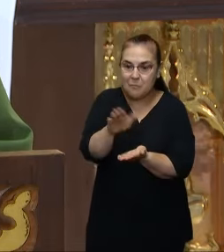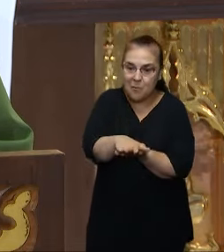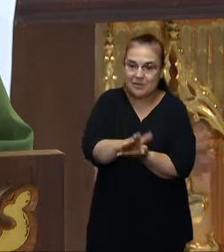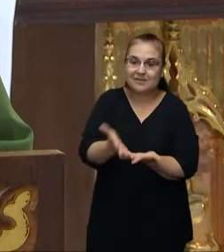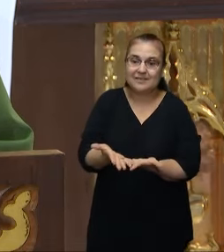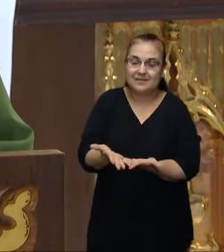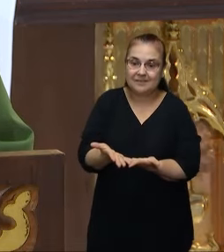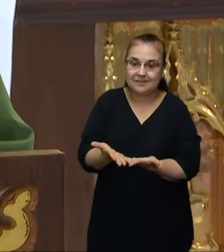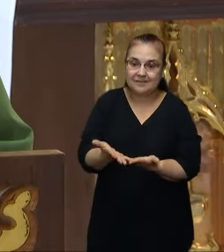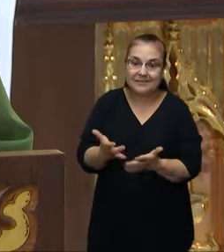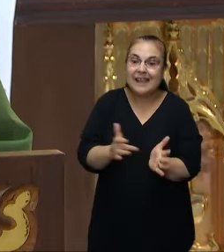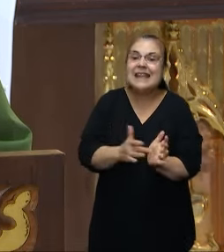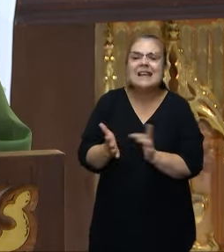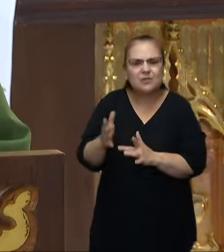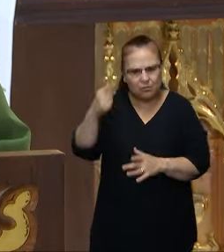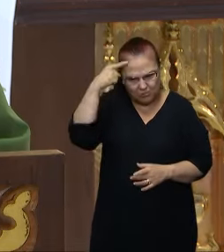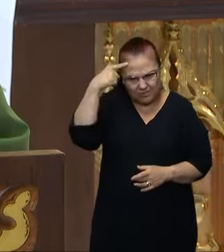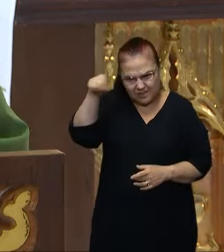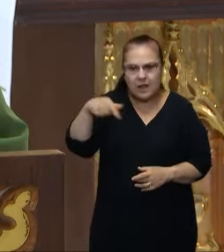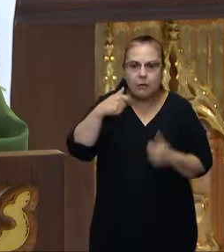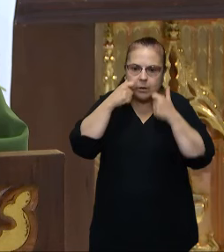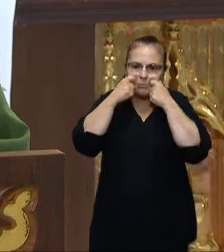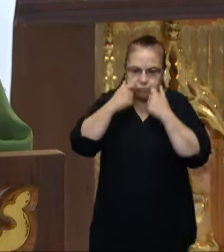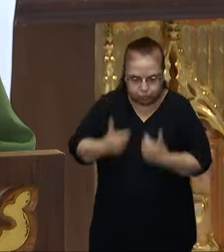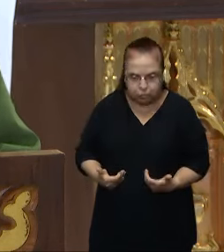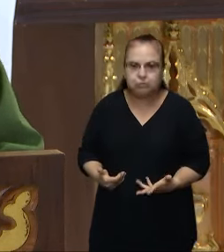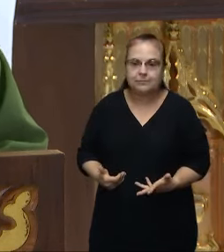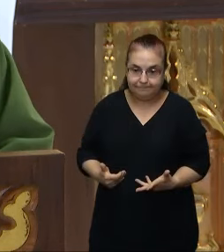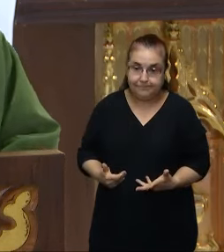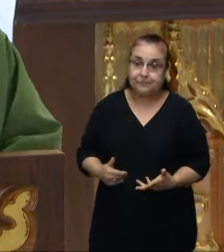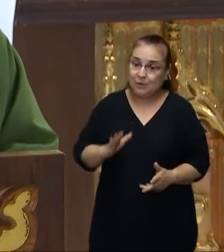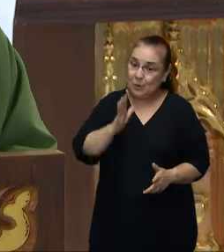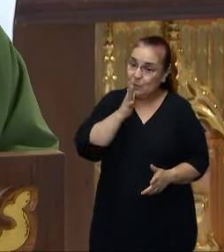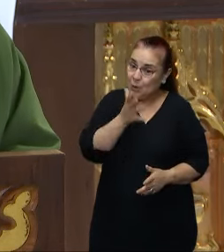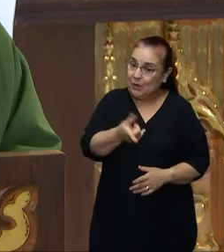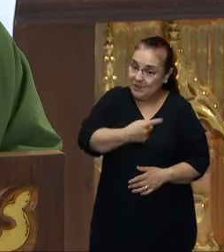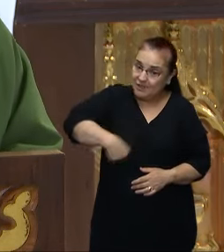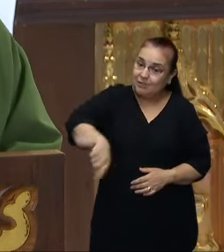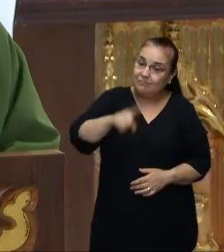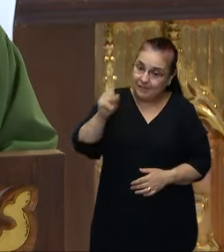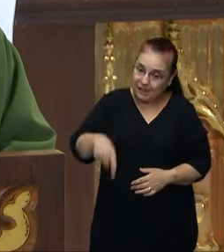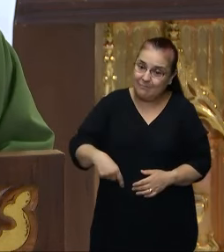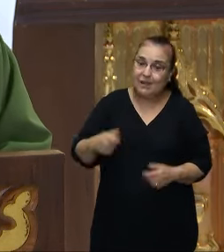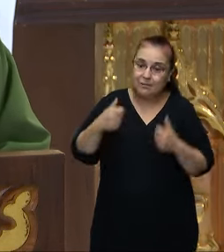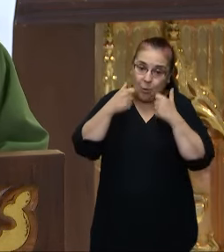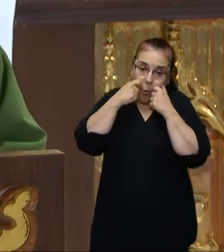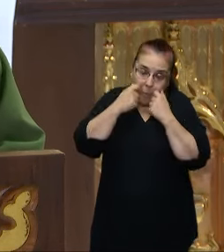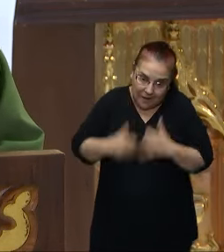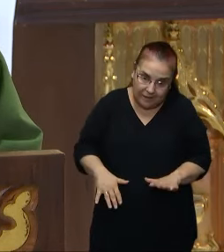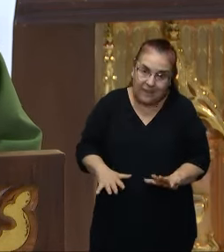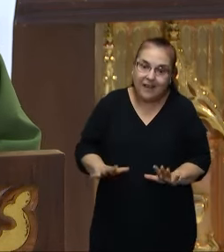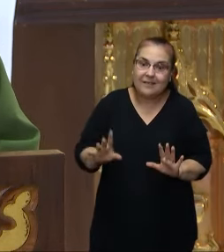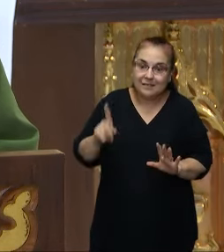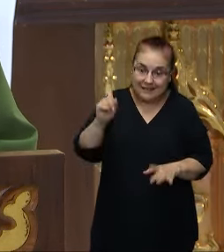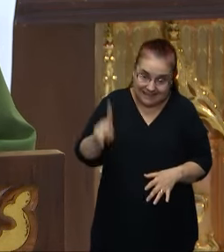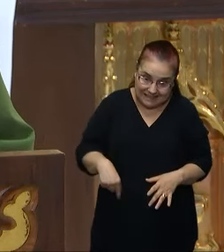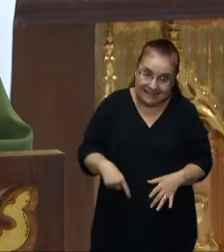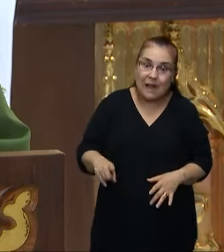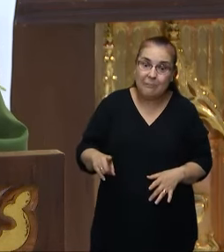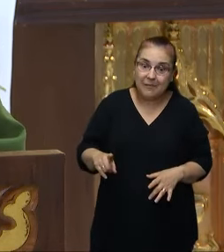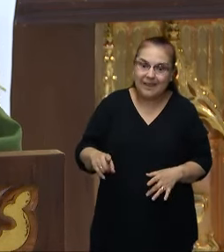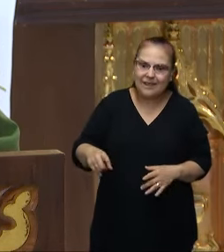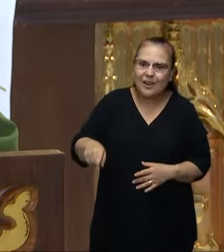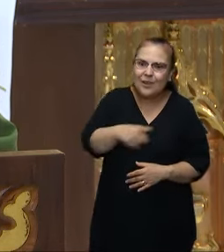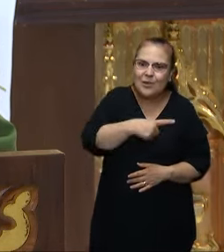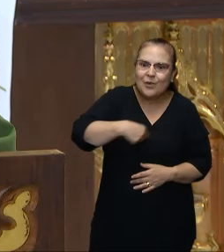Jesús es muy consciente de su humanidad por eso también nosotros Hemos de ser conscientes no solo de nuestra humanidad sino de